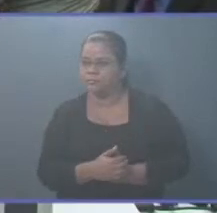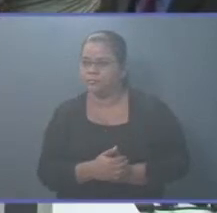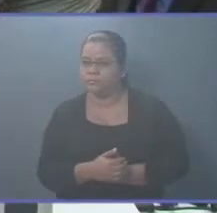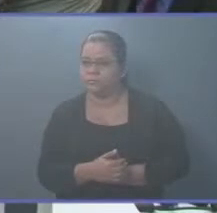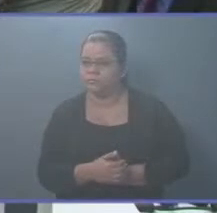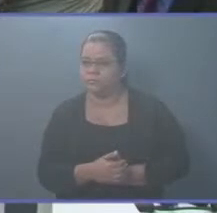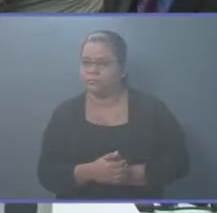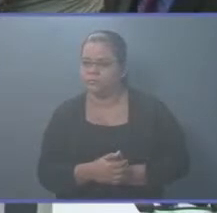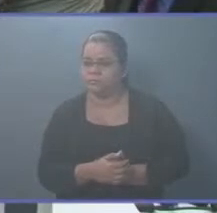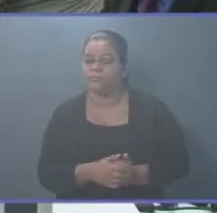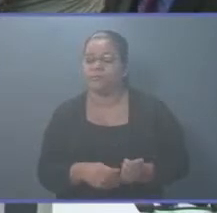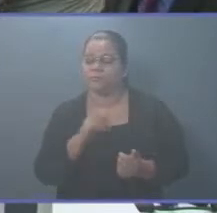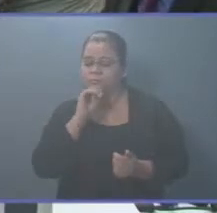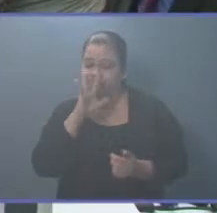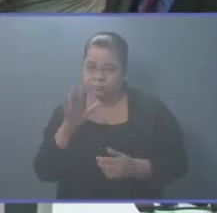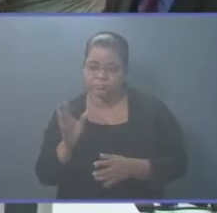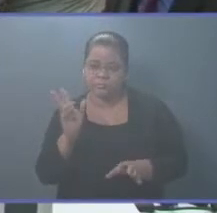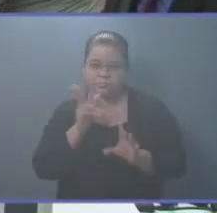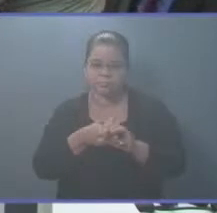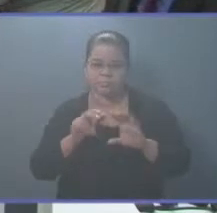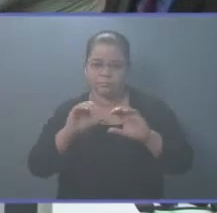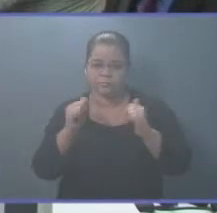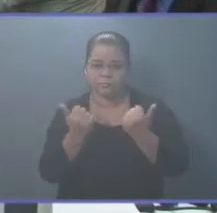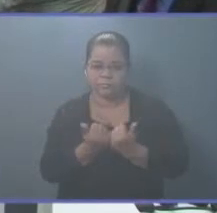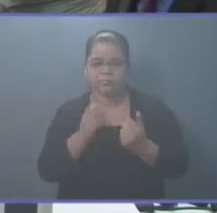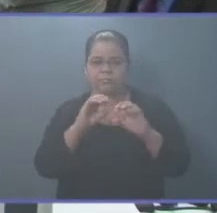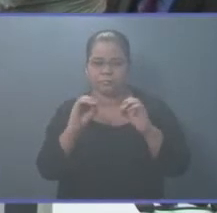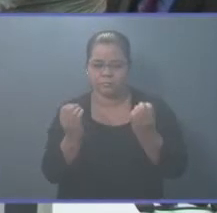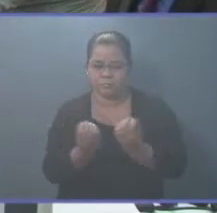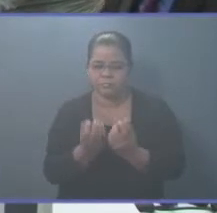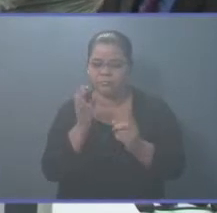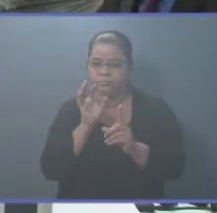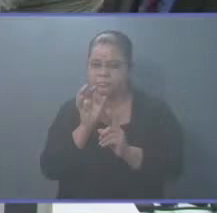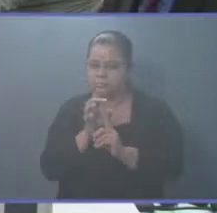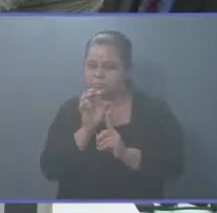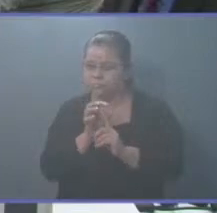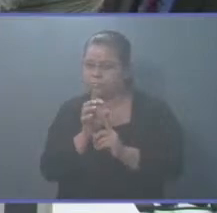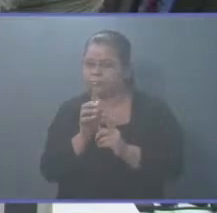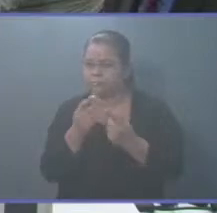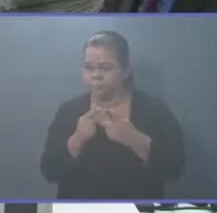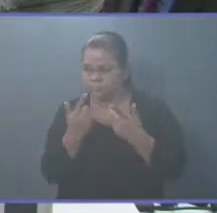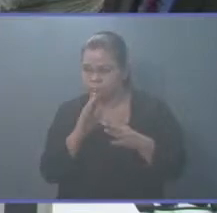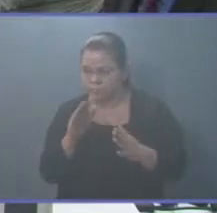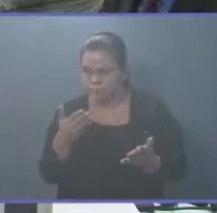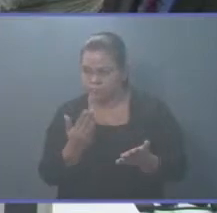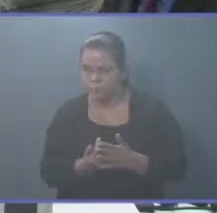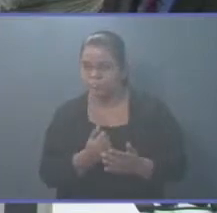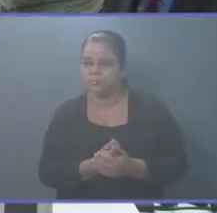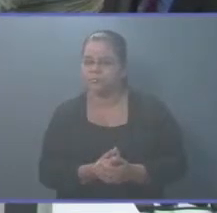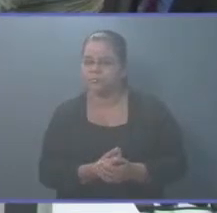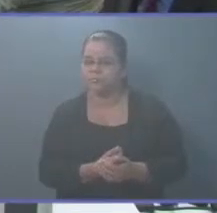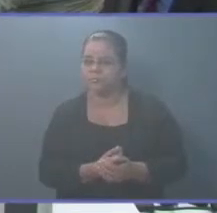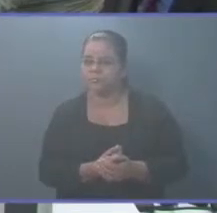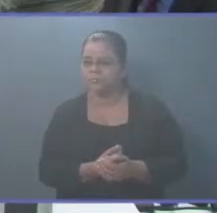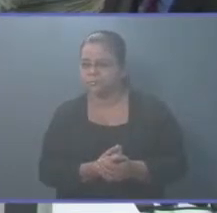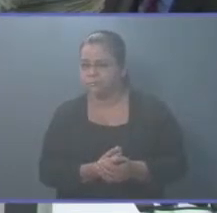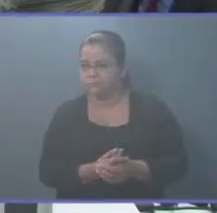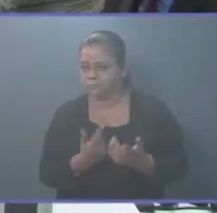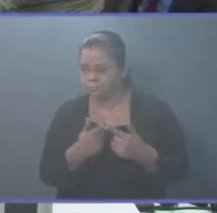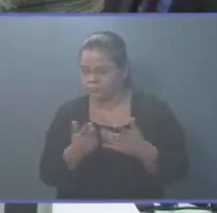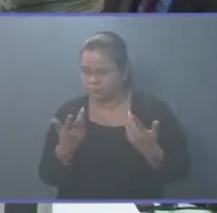Los que tomaren parte de una agrupación, asociación u organización dedicada al tráfico ilegal de personas desarrollando